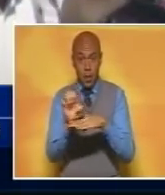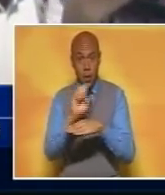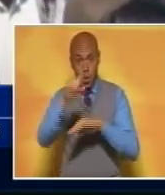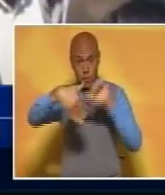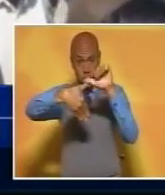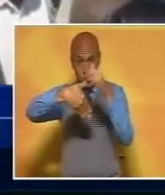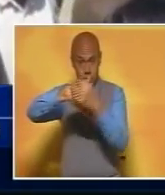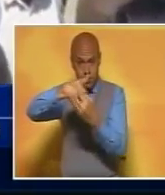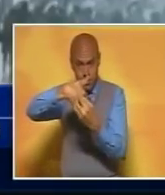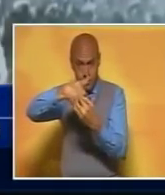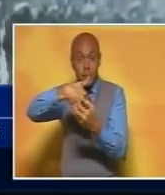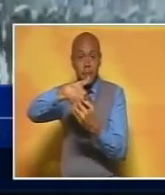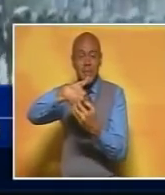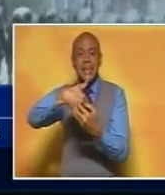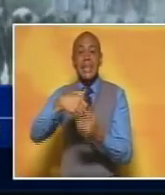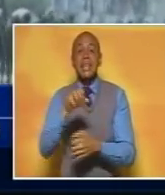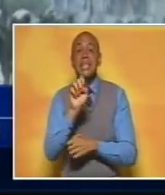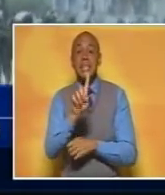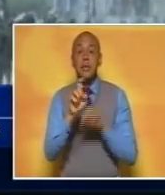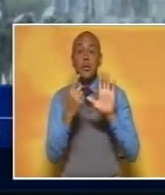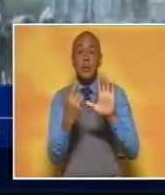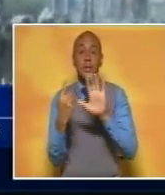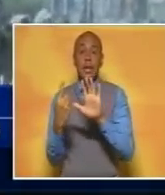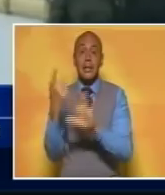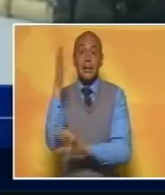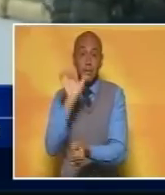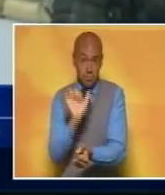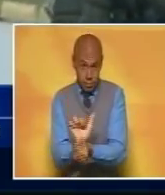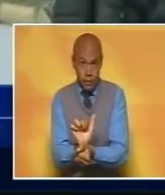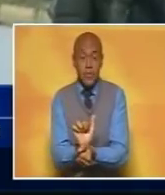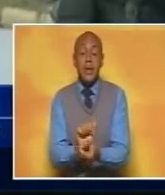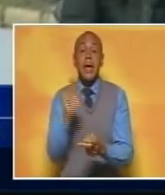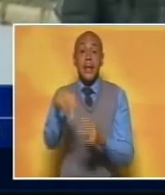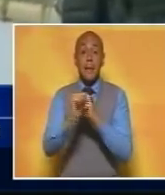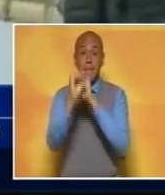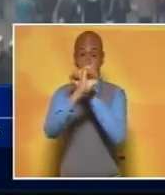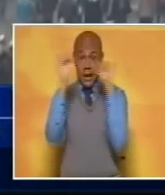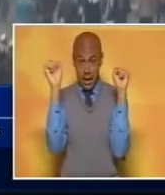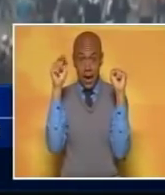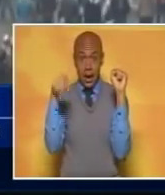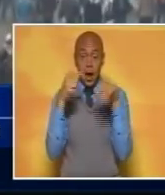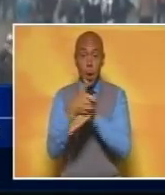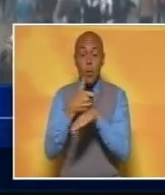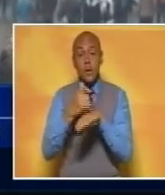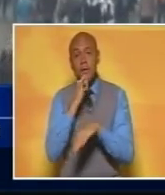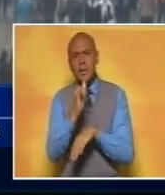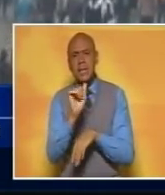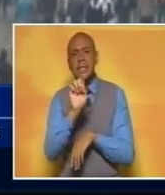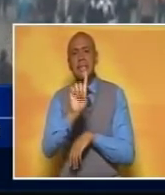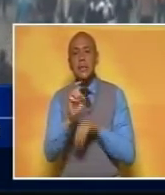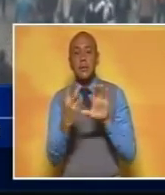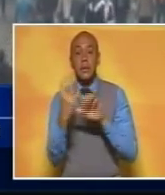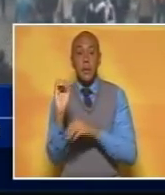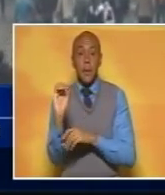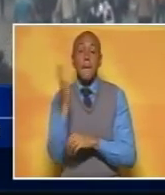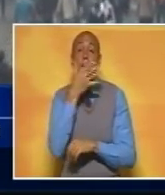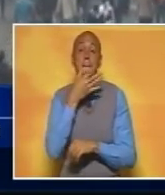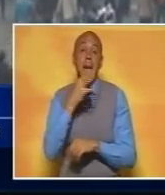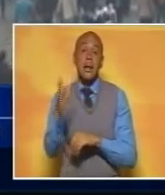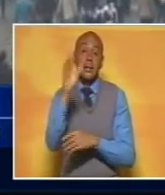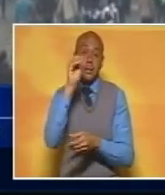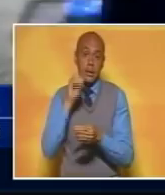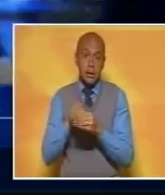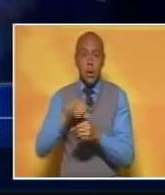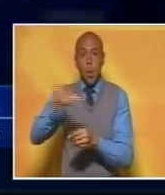766 personas detenidas. Pero esta mañana el gobierno informó que de esta cifra solo 170 serán